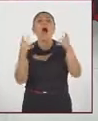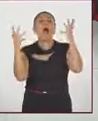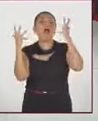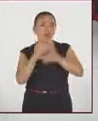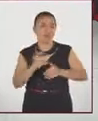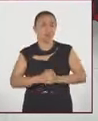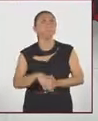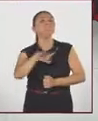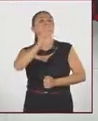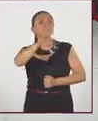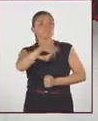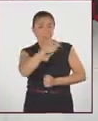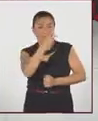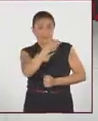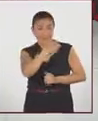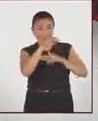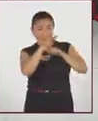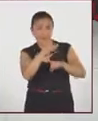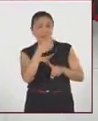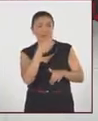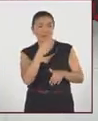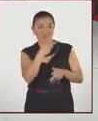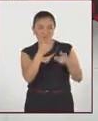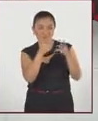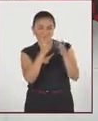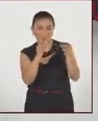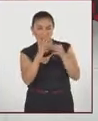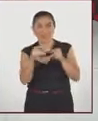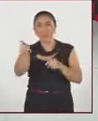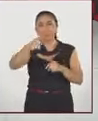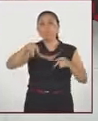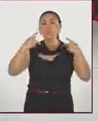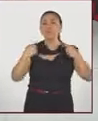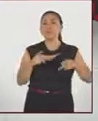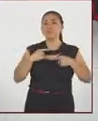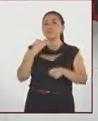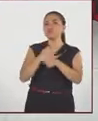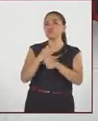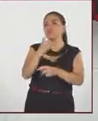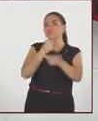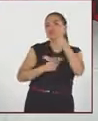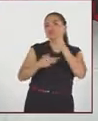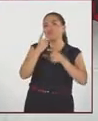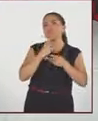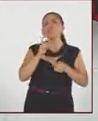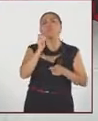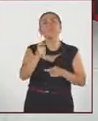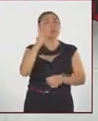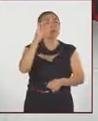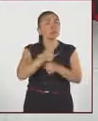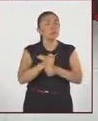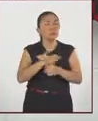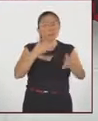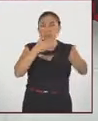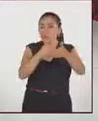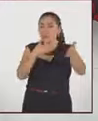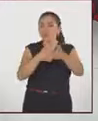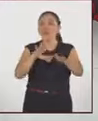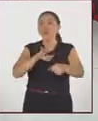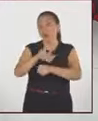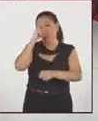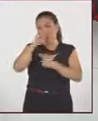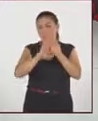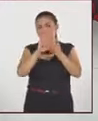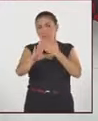Doctor, al respecto de lo que nos estás comentando, nuestra comunidad nos ha compartido cuáles han sido sus principales obstáculos para prevenir